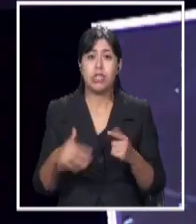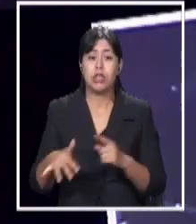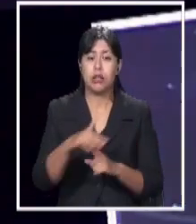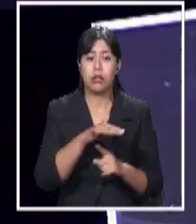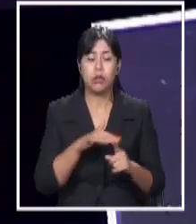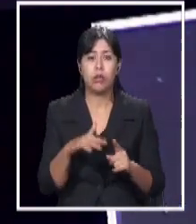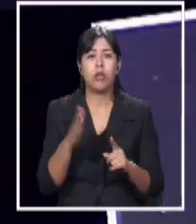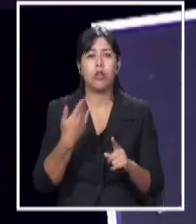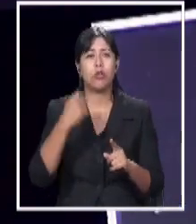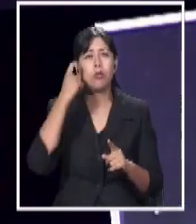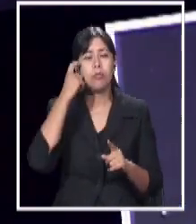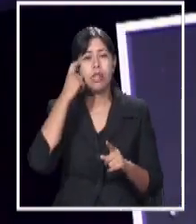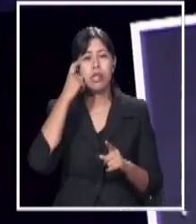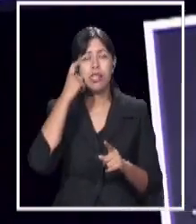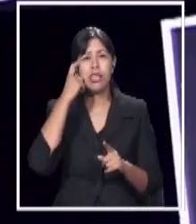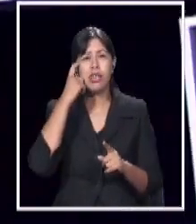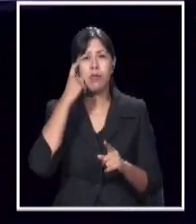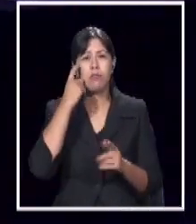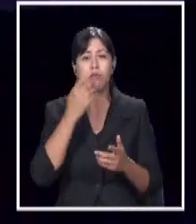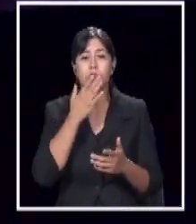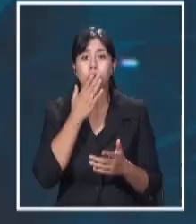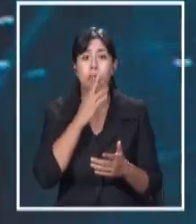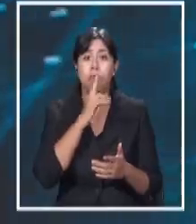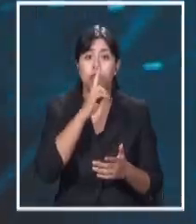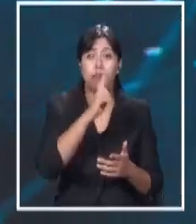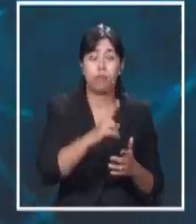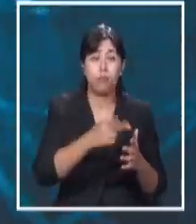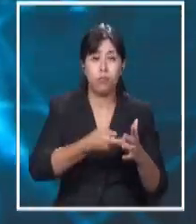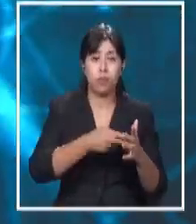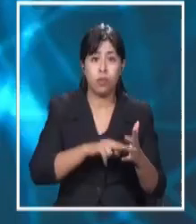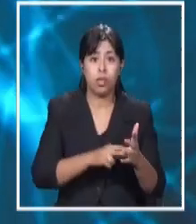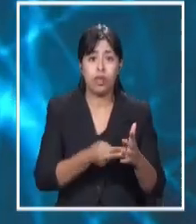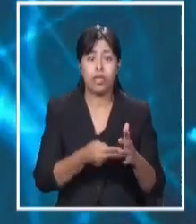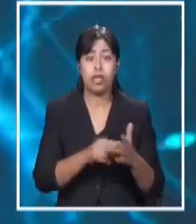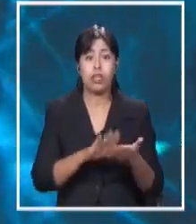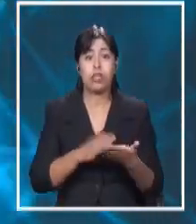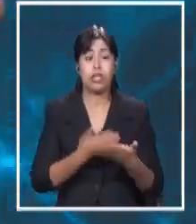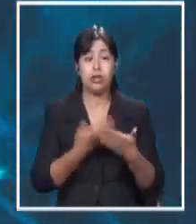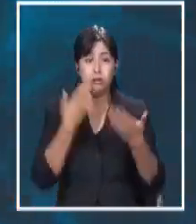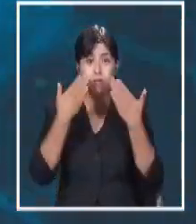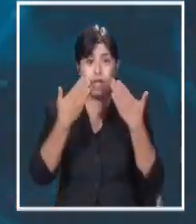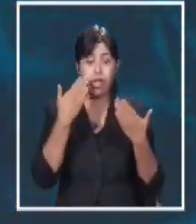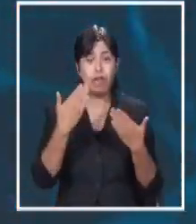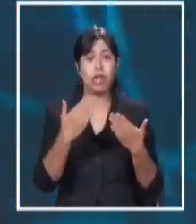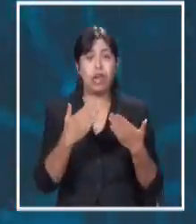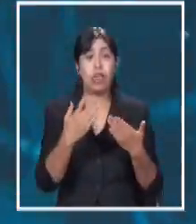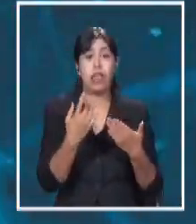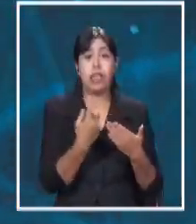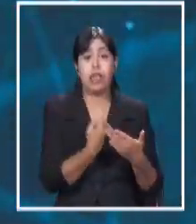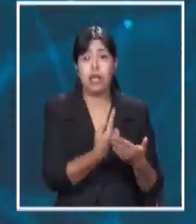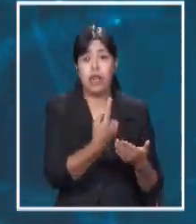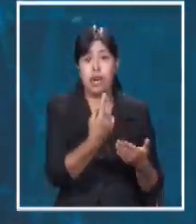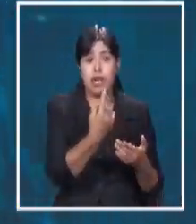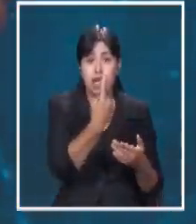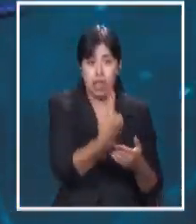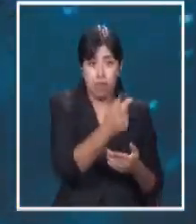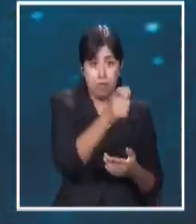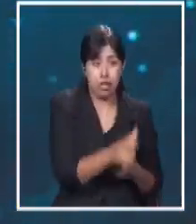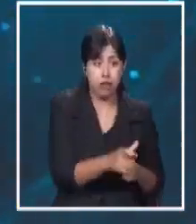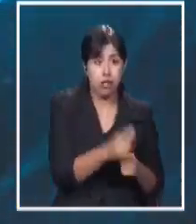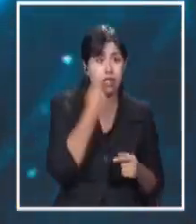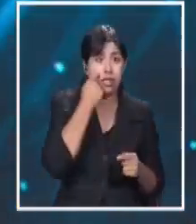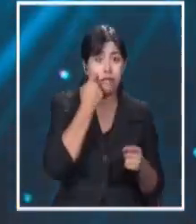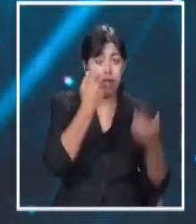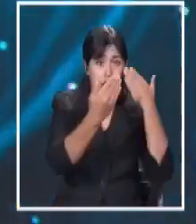Si pensamos que la forma de solucionar las dificultades de salud mental es tener por cada habitante un psicólogo o un psiquiatra,